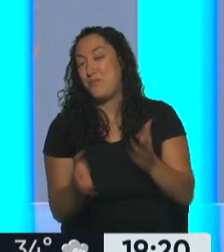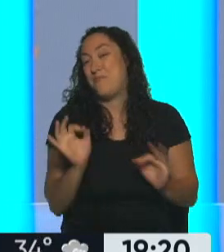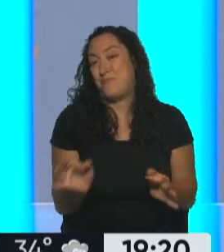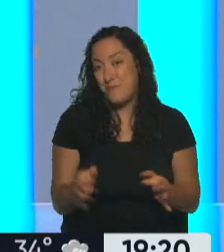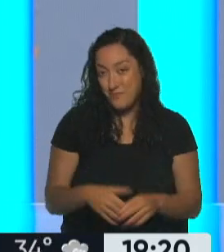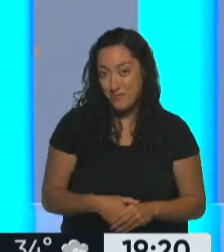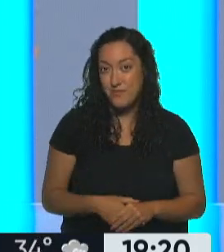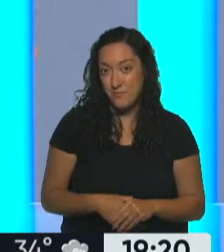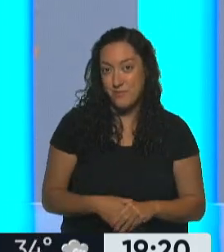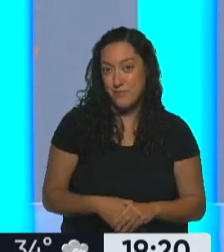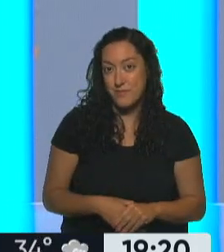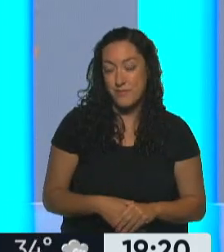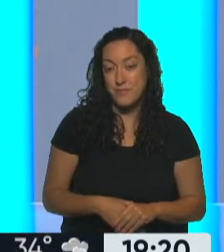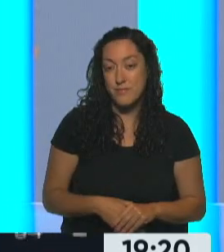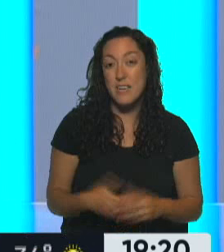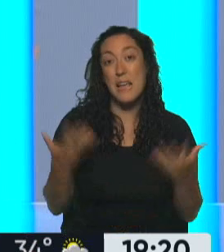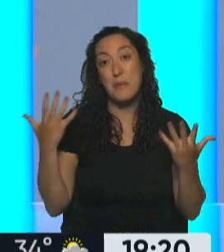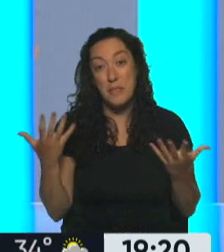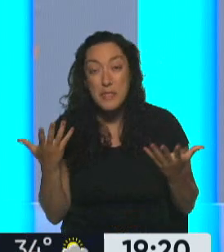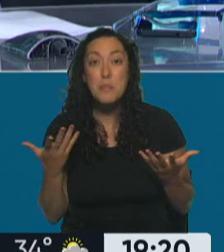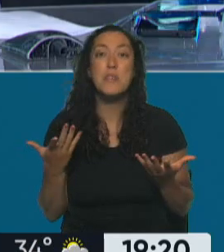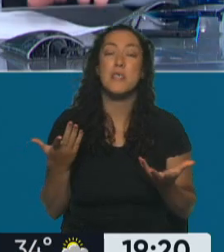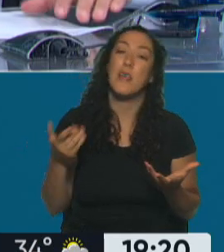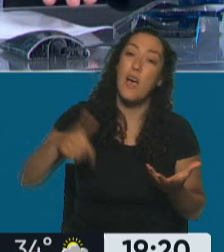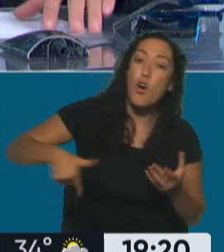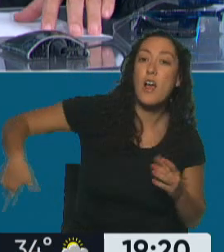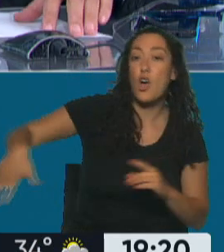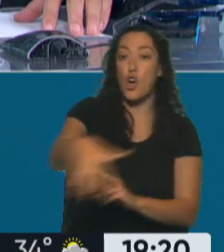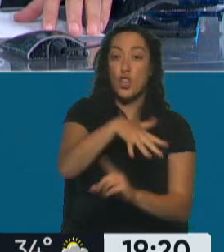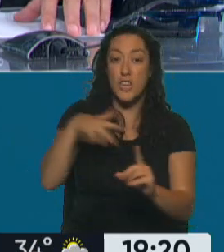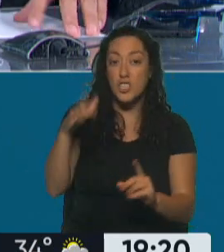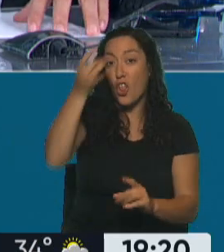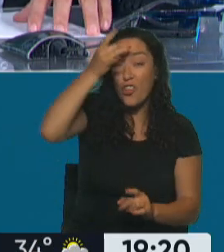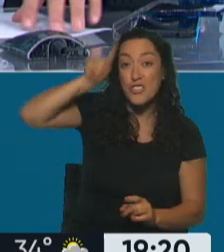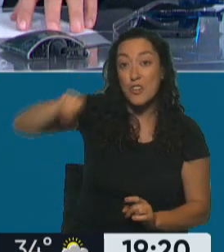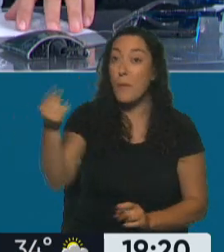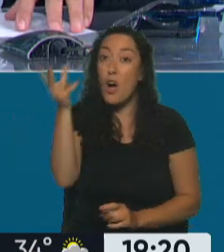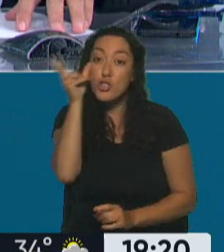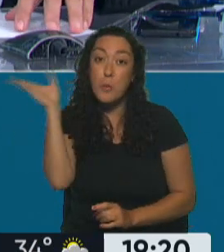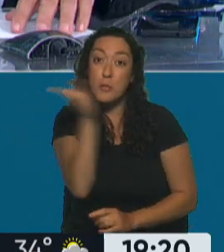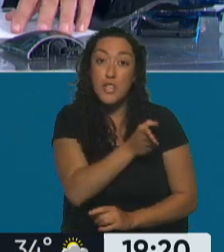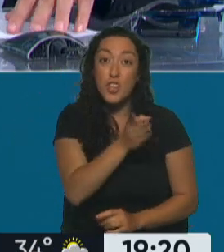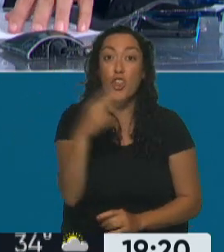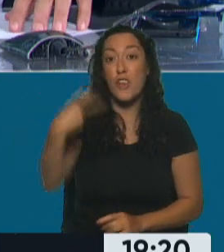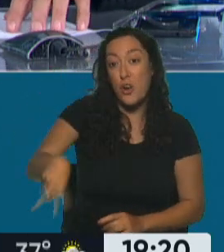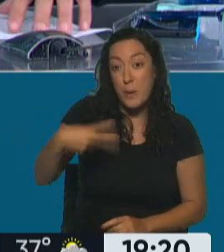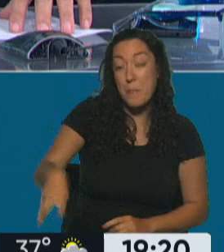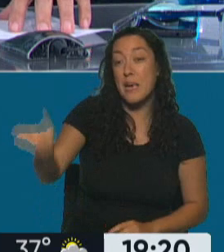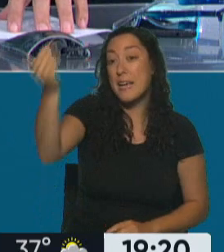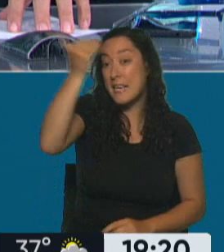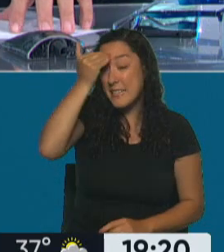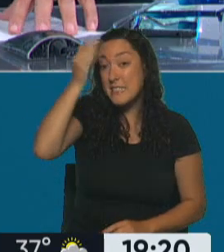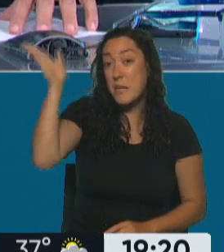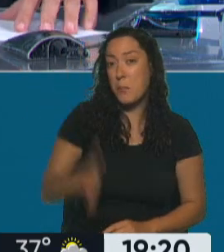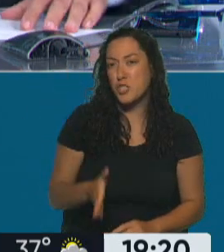tema de combustibles. Pero evidentemente estamos en un marco donde este 12,8% de noviembre y este 15% en